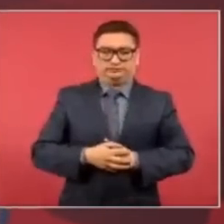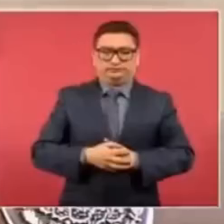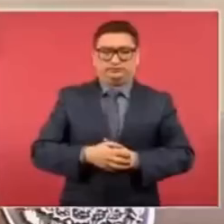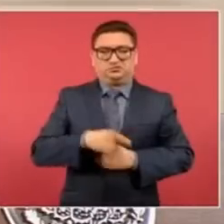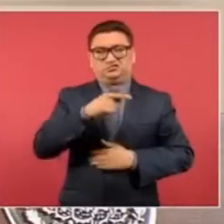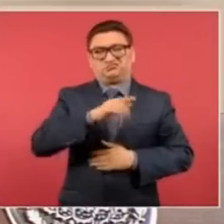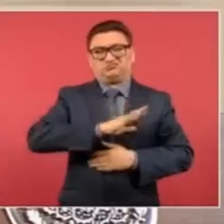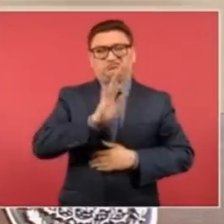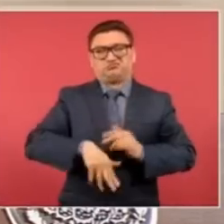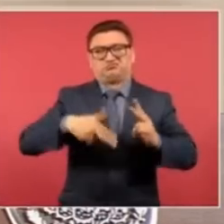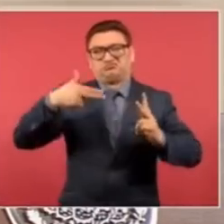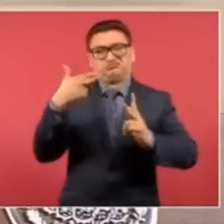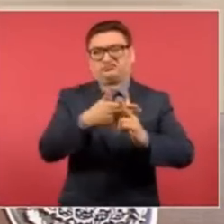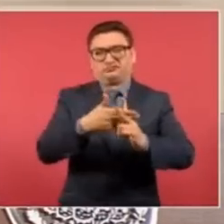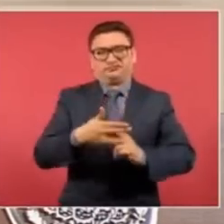lo asesinan.